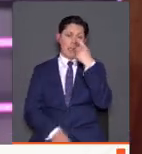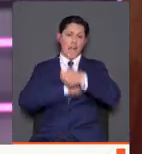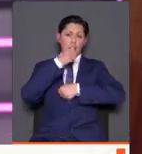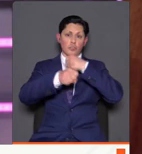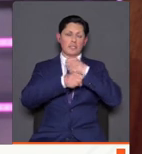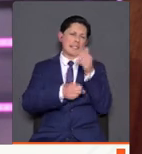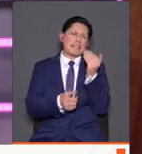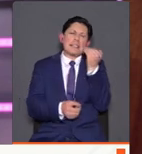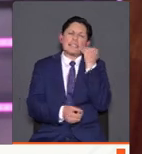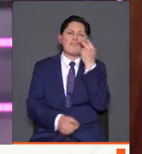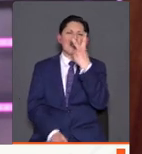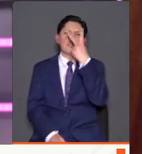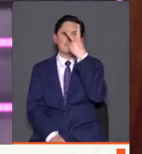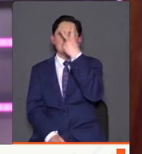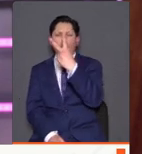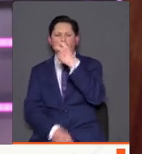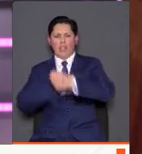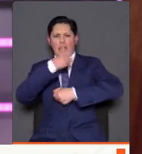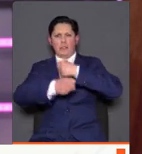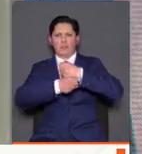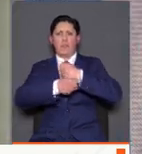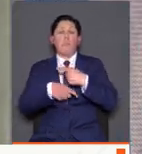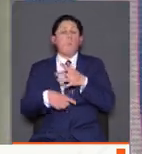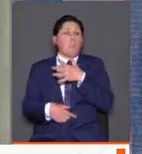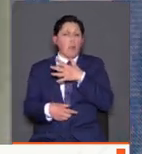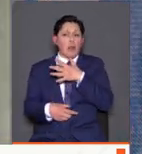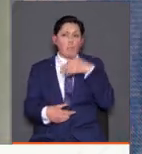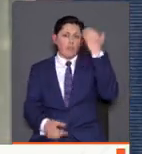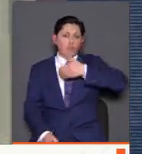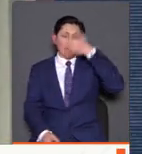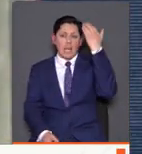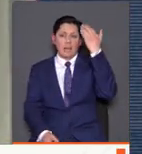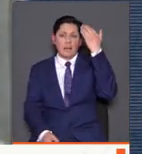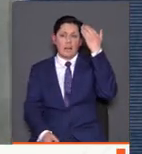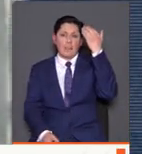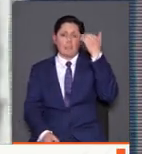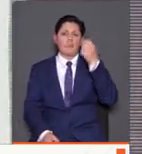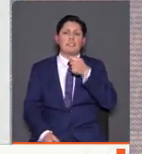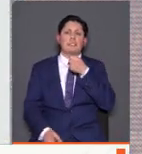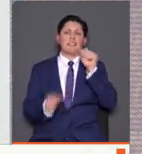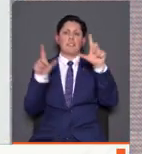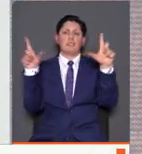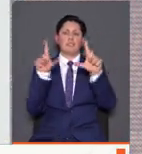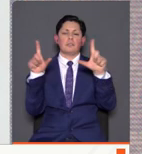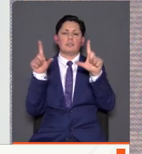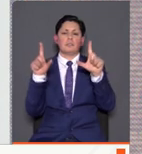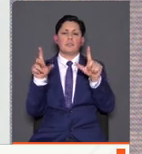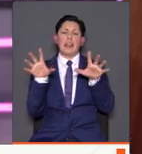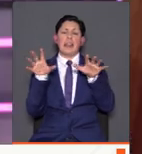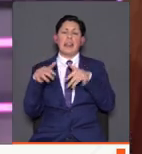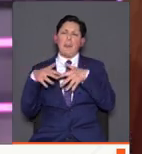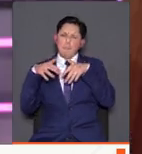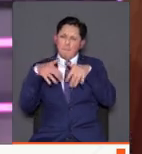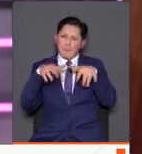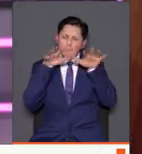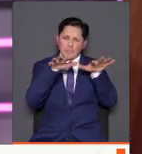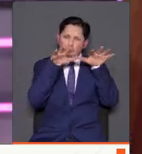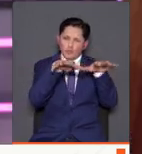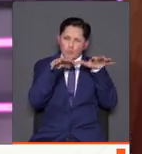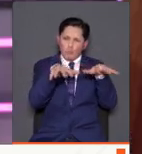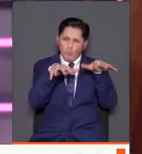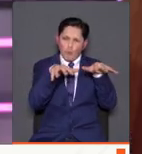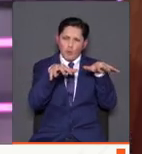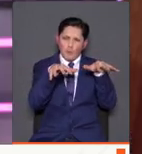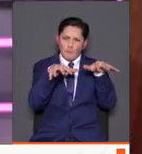22, pero no era un profesional de la televisión. Pues la presión del público obligó